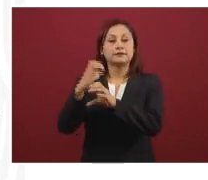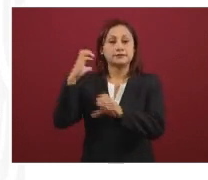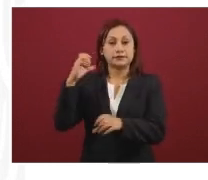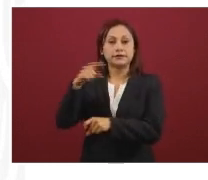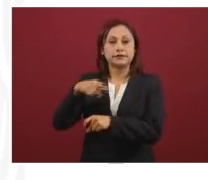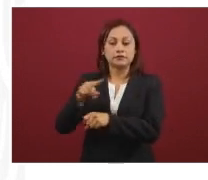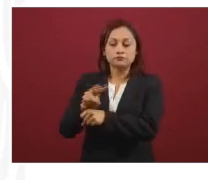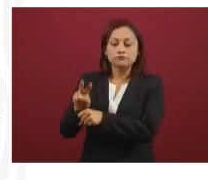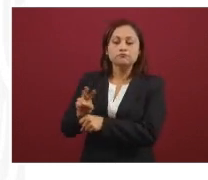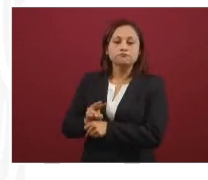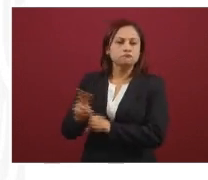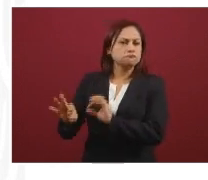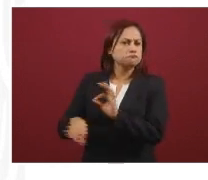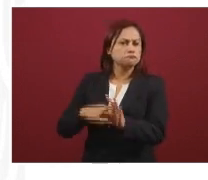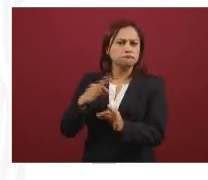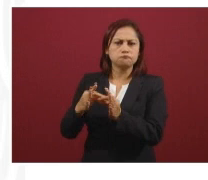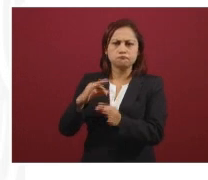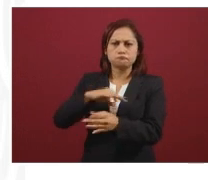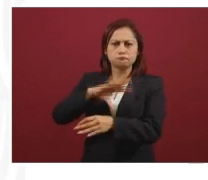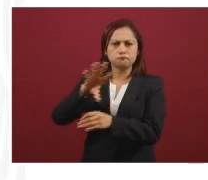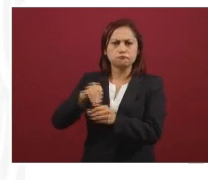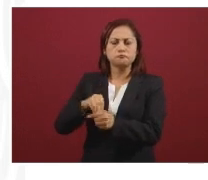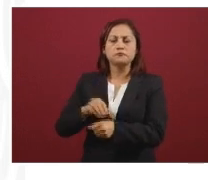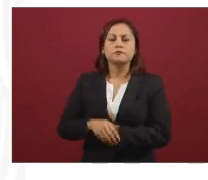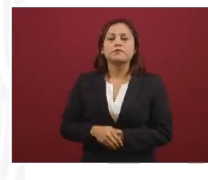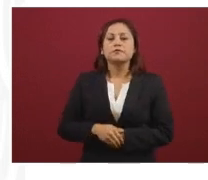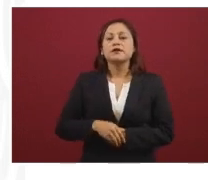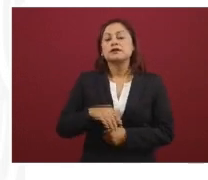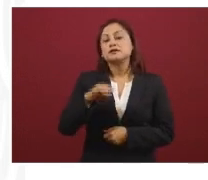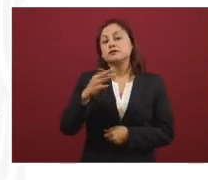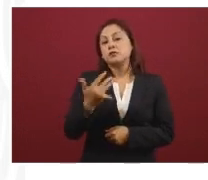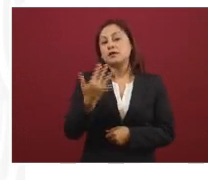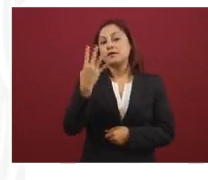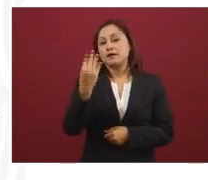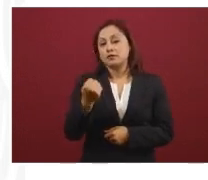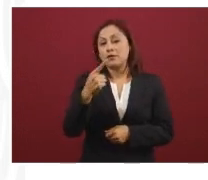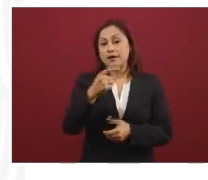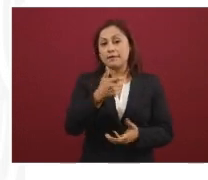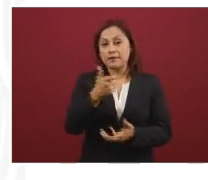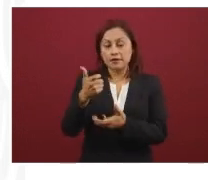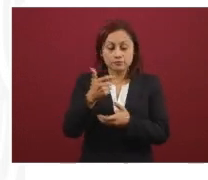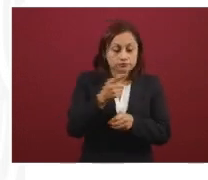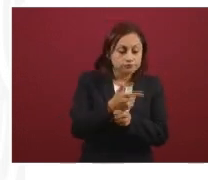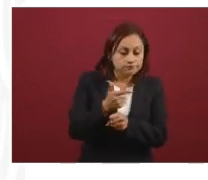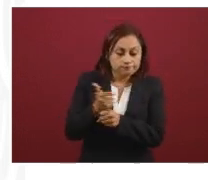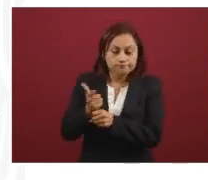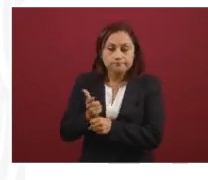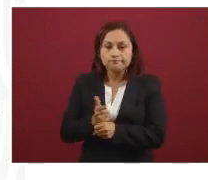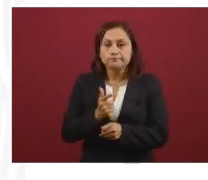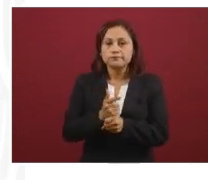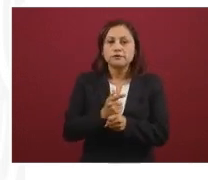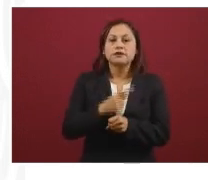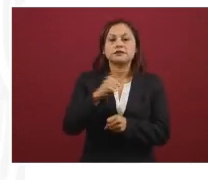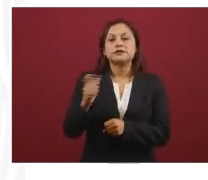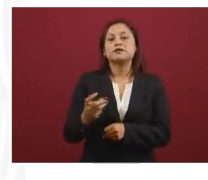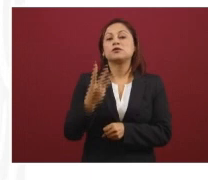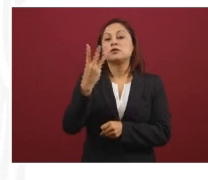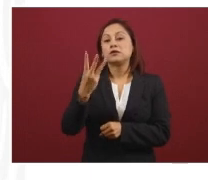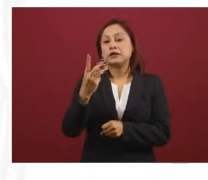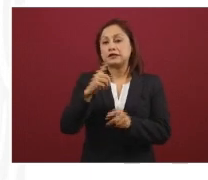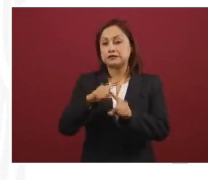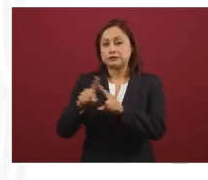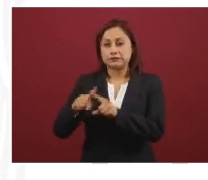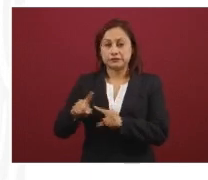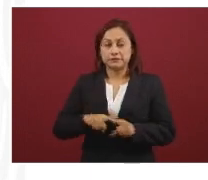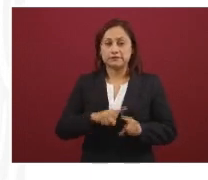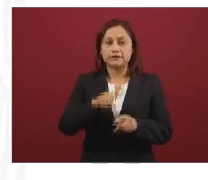bien, 59 lotes de cilindros que fueron verificados, 2.203 cilindros en total,